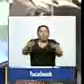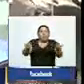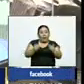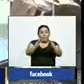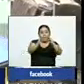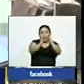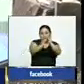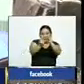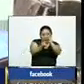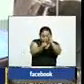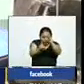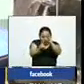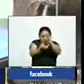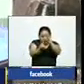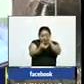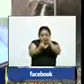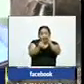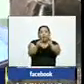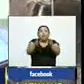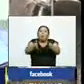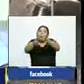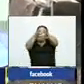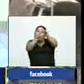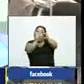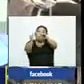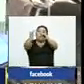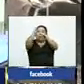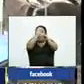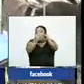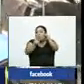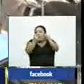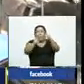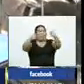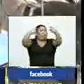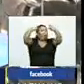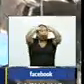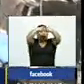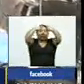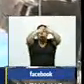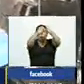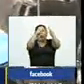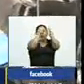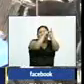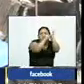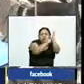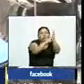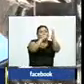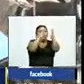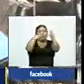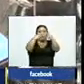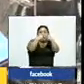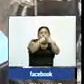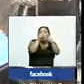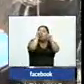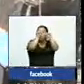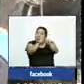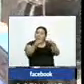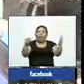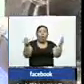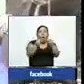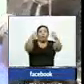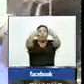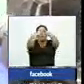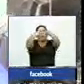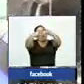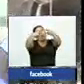habitando los edificios, cargando, sobrecargando los tomas corrientes y eso puede provocar que se